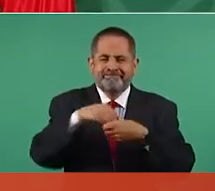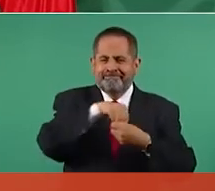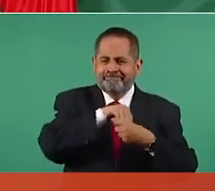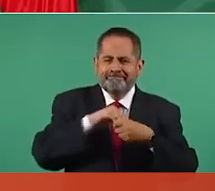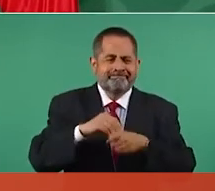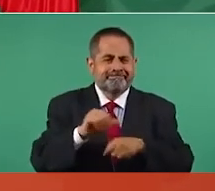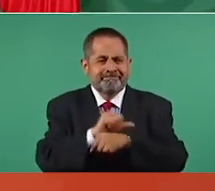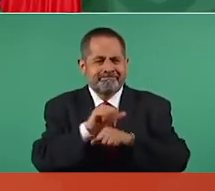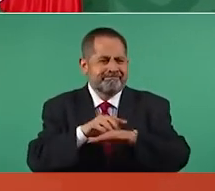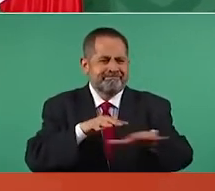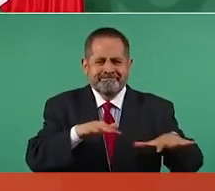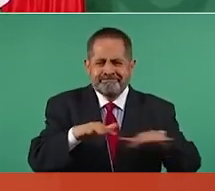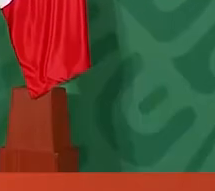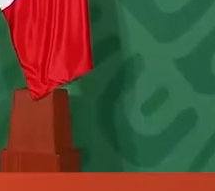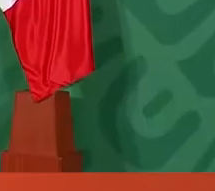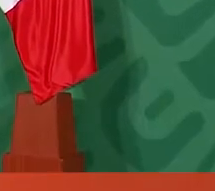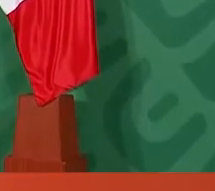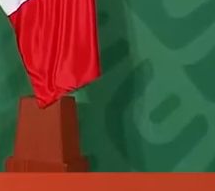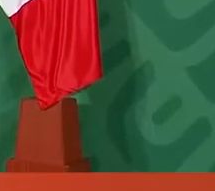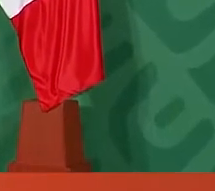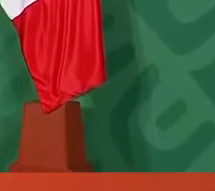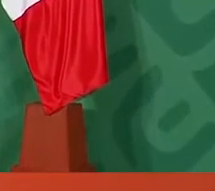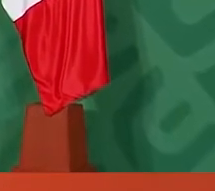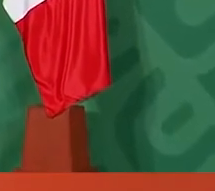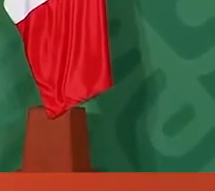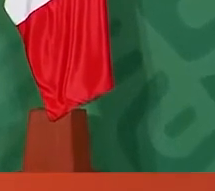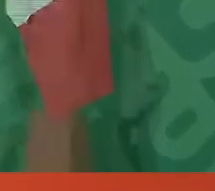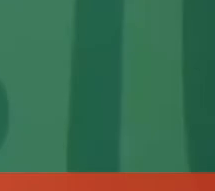viales y hacen falta